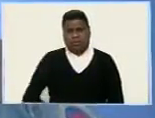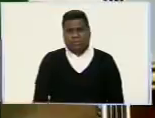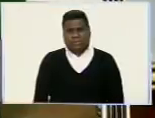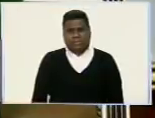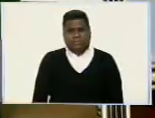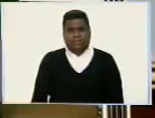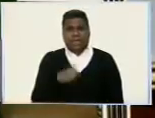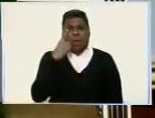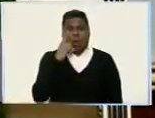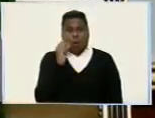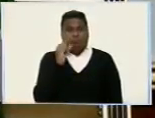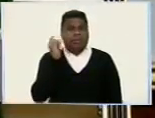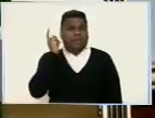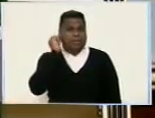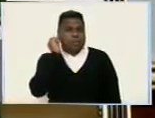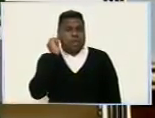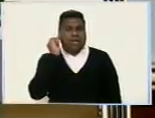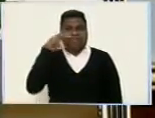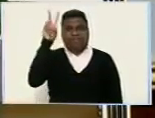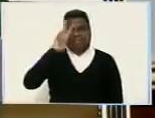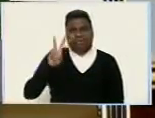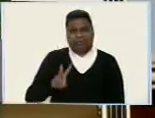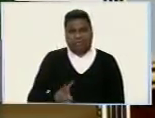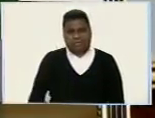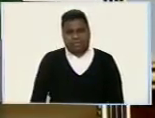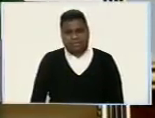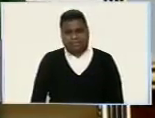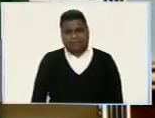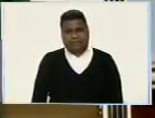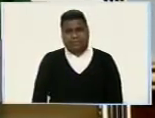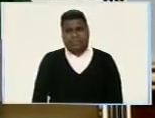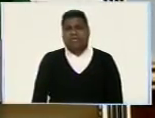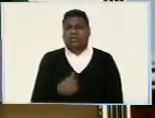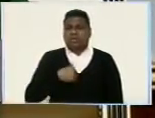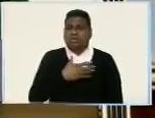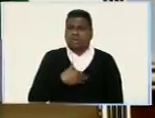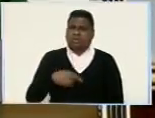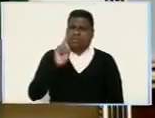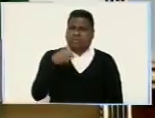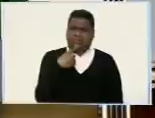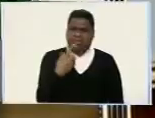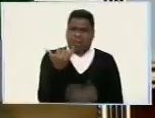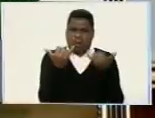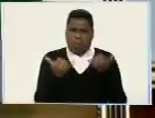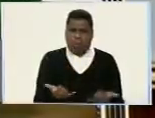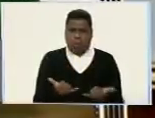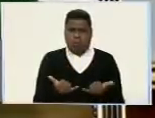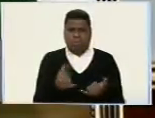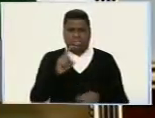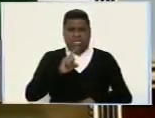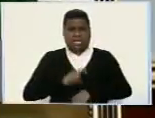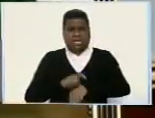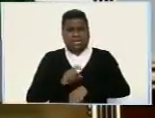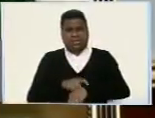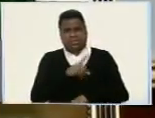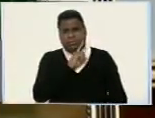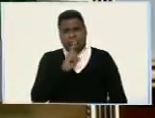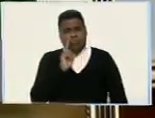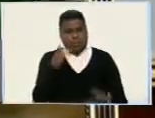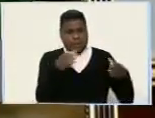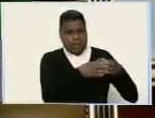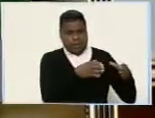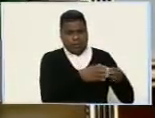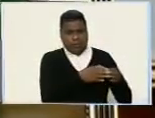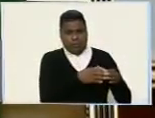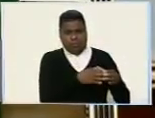del hombre y de la mujer venezolana. Por eso, bueno, yo quiero también expresar hoy, aquí en nombre de la Junta Directiva, si me lo permite